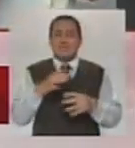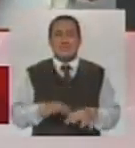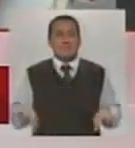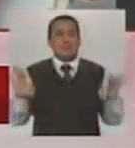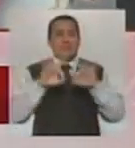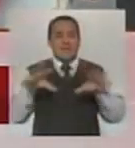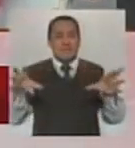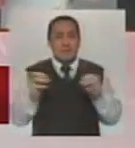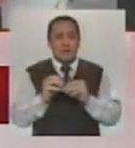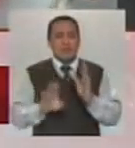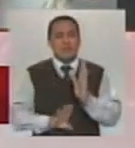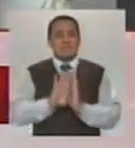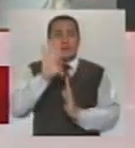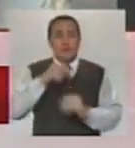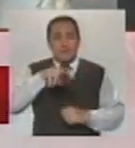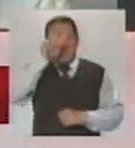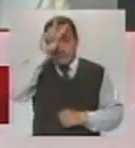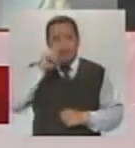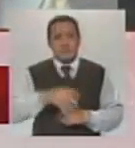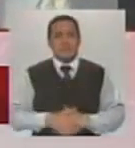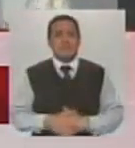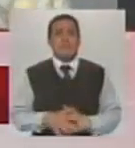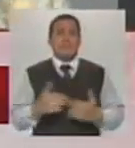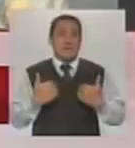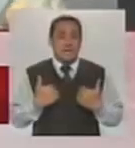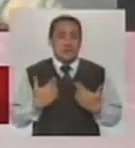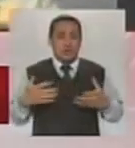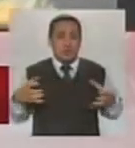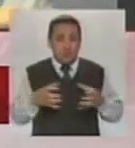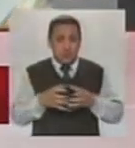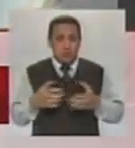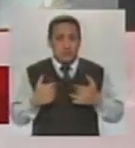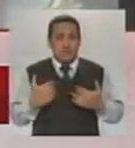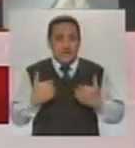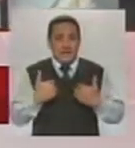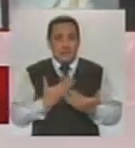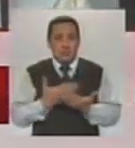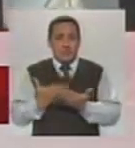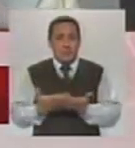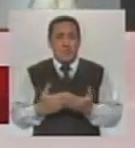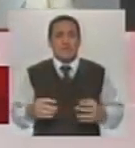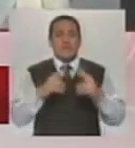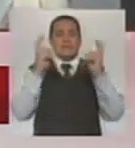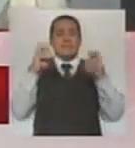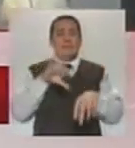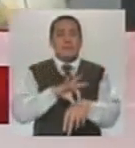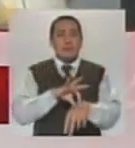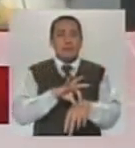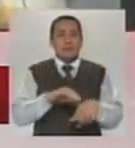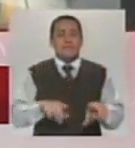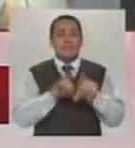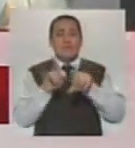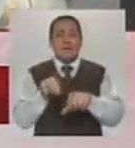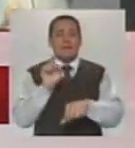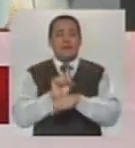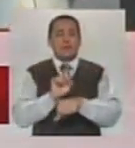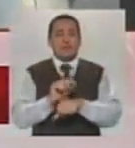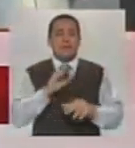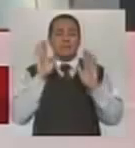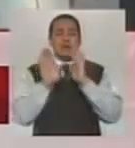nuestro desarrollo. Y nosotros tenemos una propuesta en el tema de salud y en el tema de educación. En el